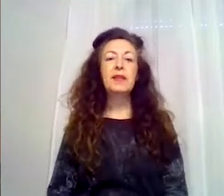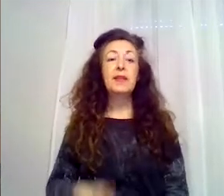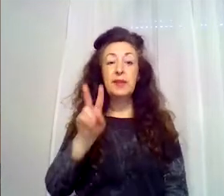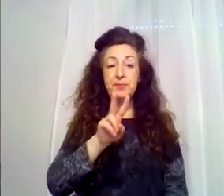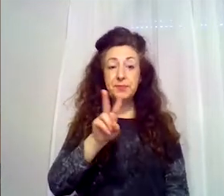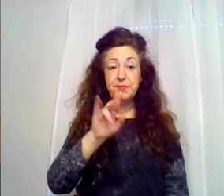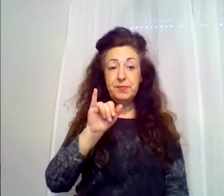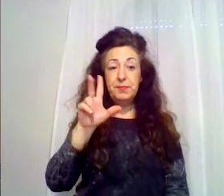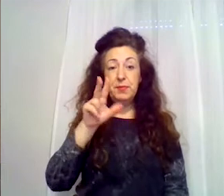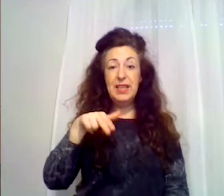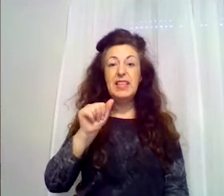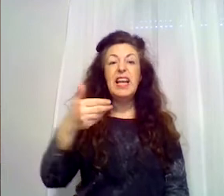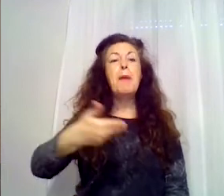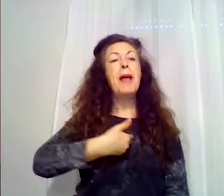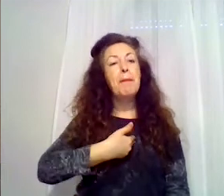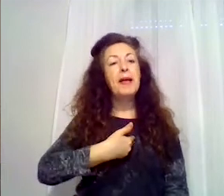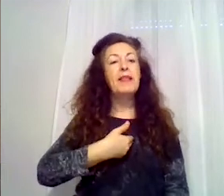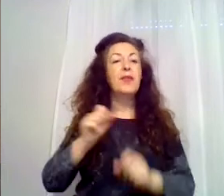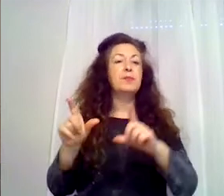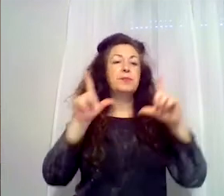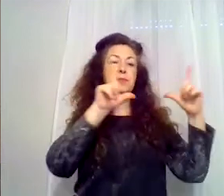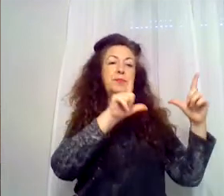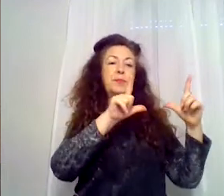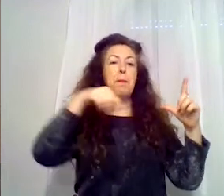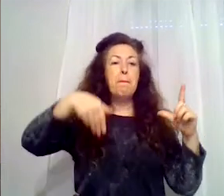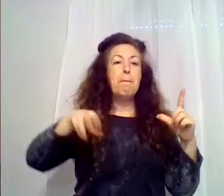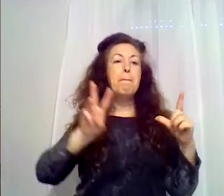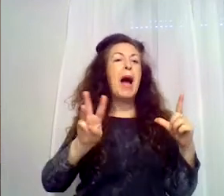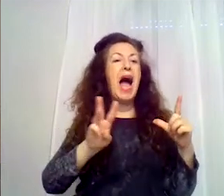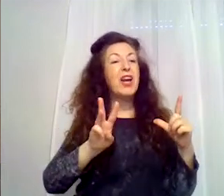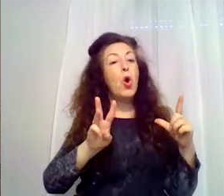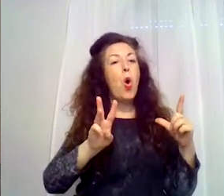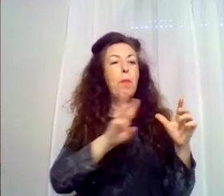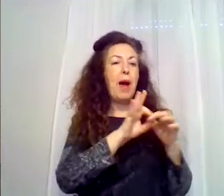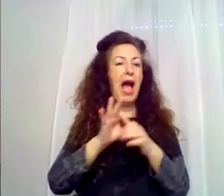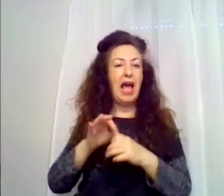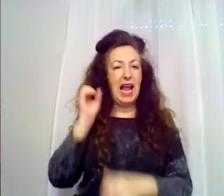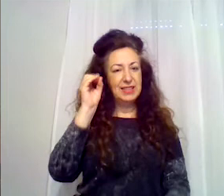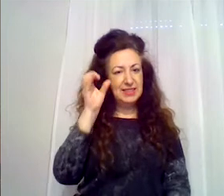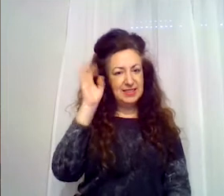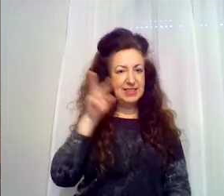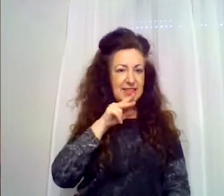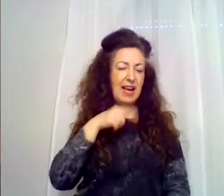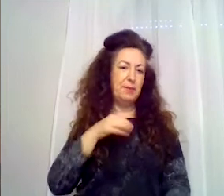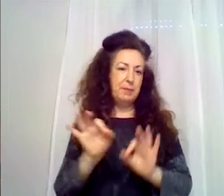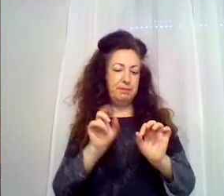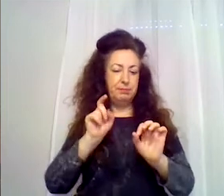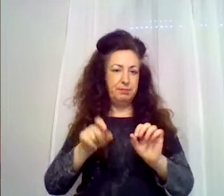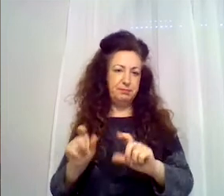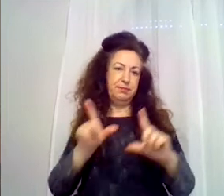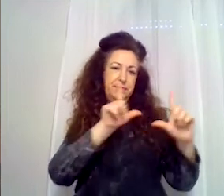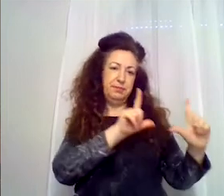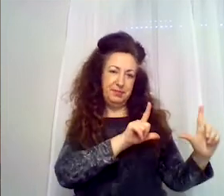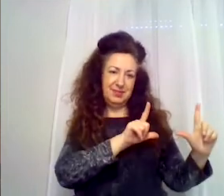teoría sugerente que permite abrir un abanico de posibilidades bastante amplio. Creo que ya he